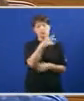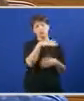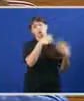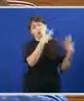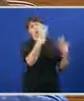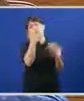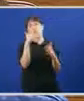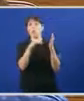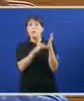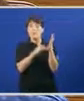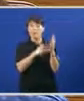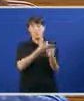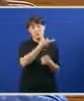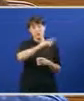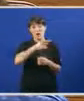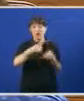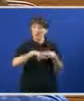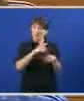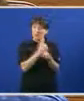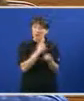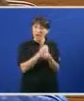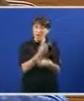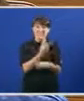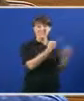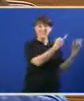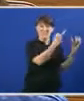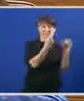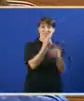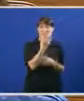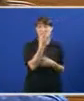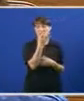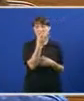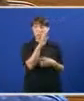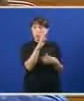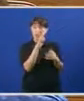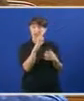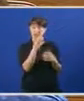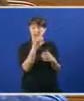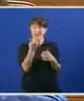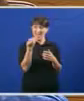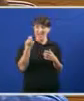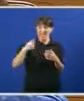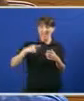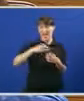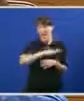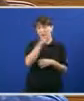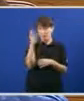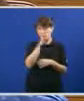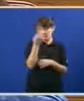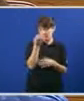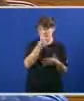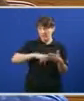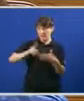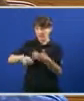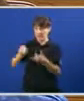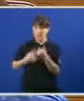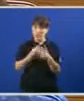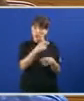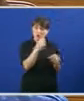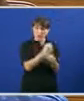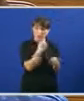295.000 asalariados galegos ganan 645 euros. Son xa os asalariados, nin siquiera os parados. Olle que